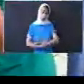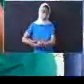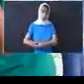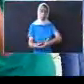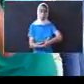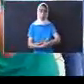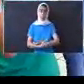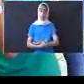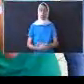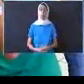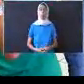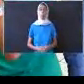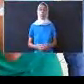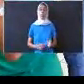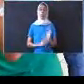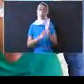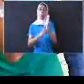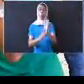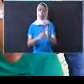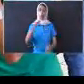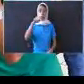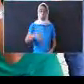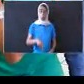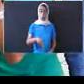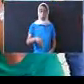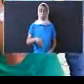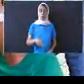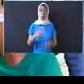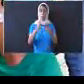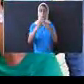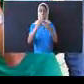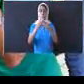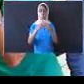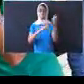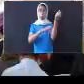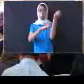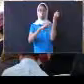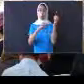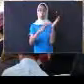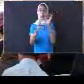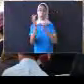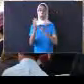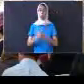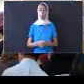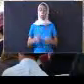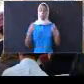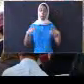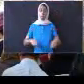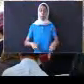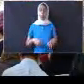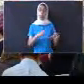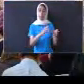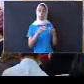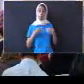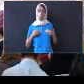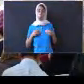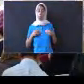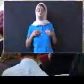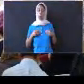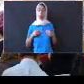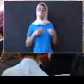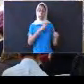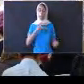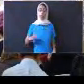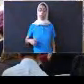a los bebés. Que han sido presentados hoy. En el nombre poderoso de Jesús. La gente que está aceptando a Cristo. Pero